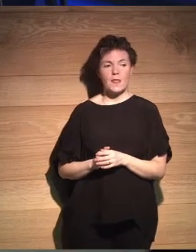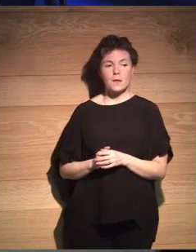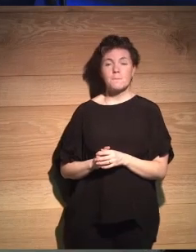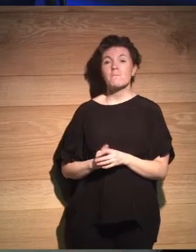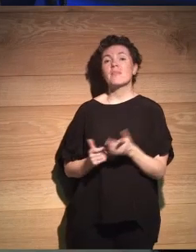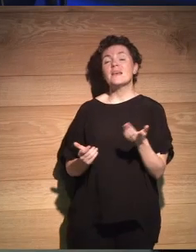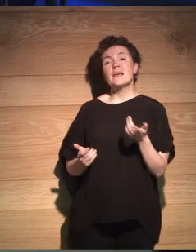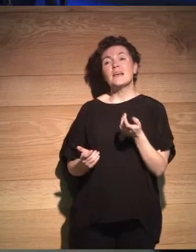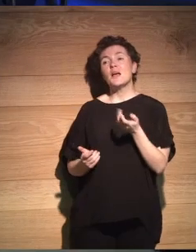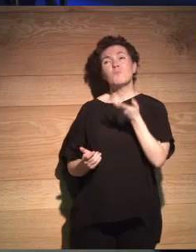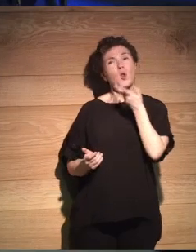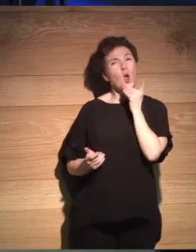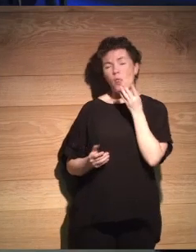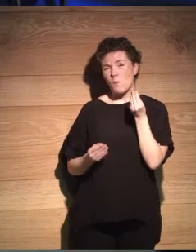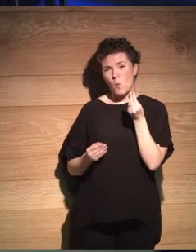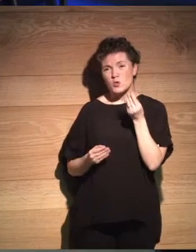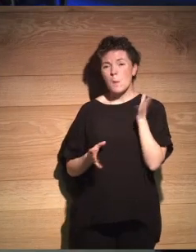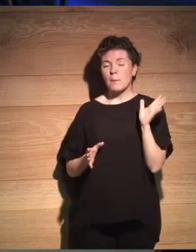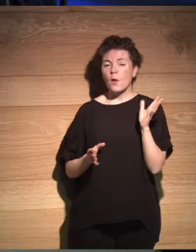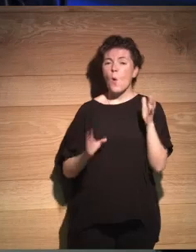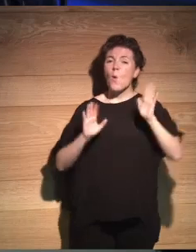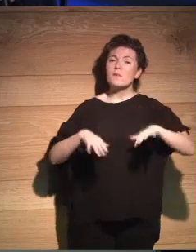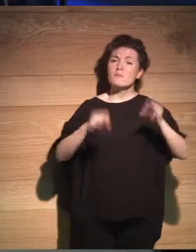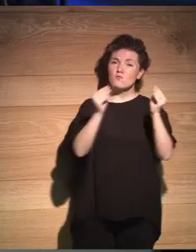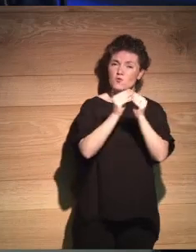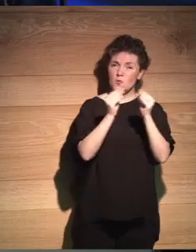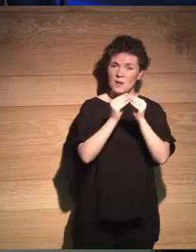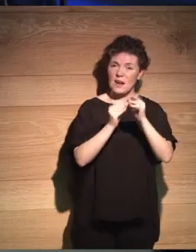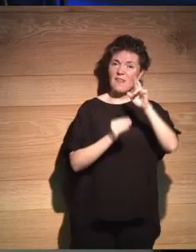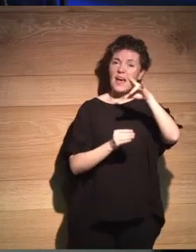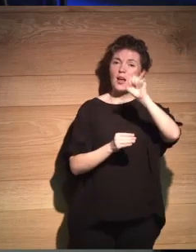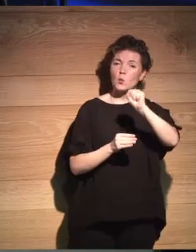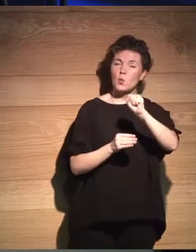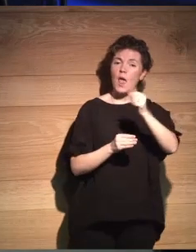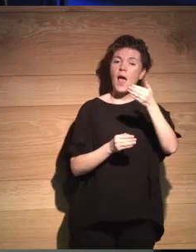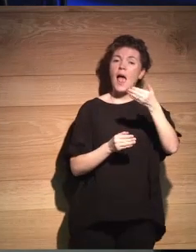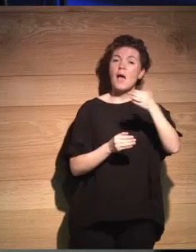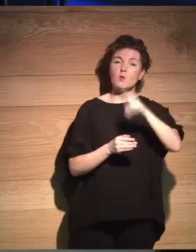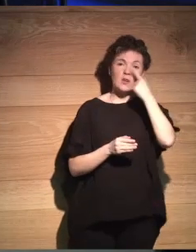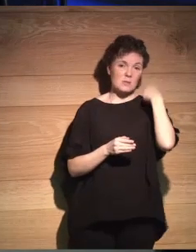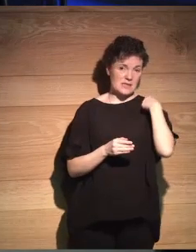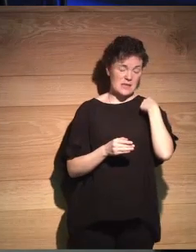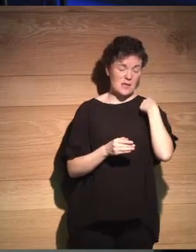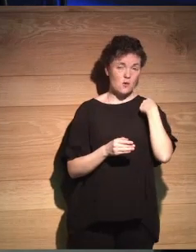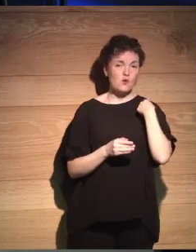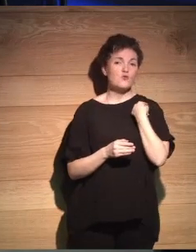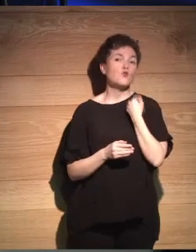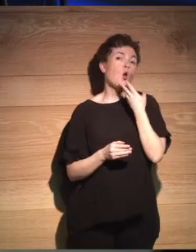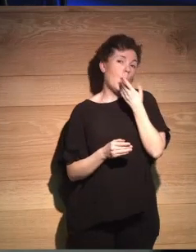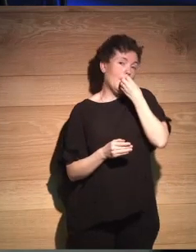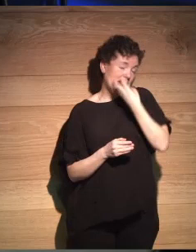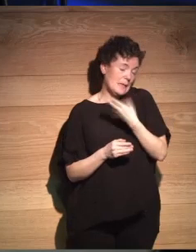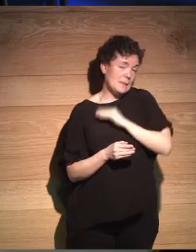conocido, pero me contó la última sobrina de Arturo, murió el año pasado, y yo la conocí bastante